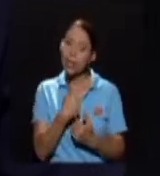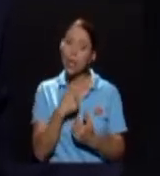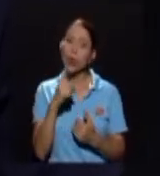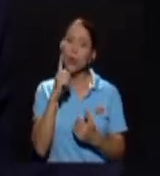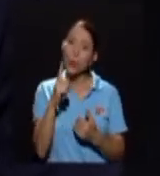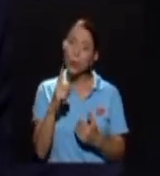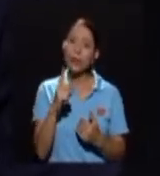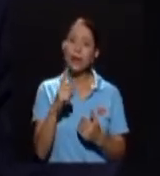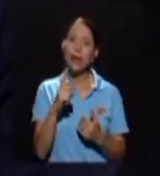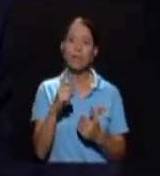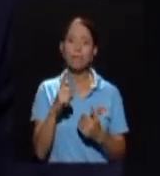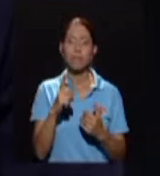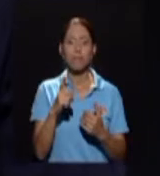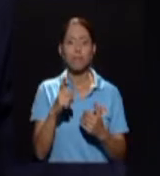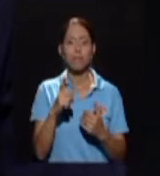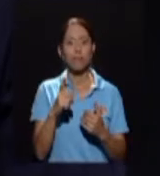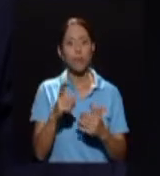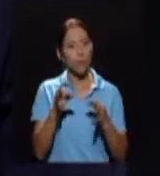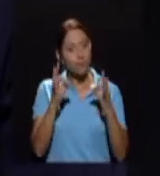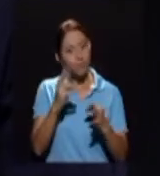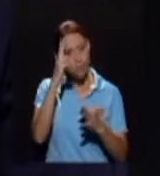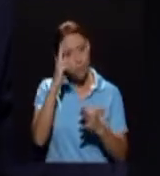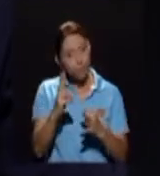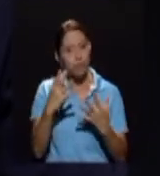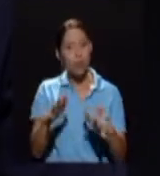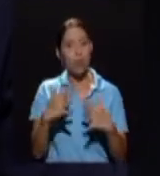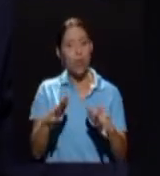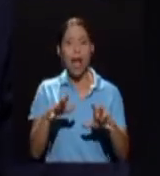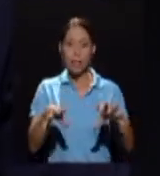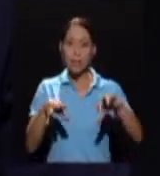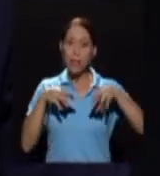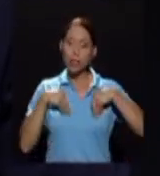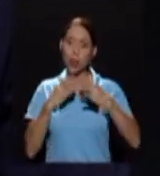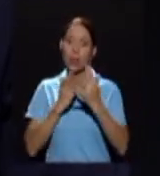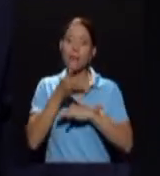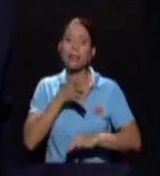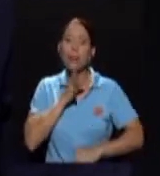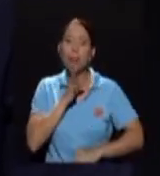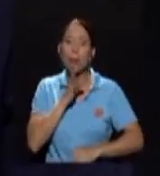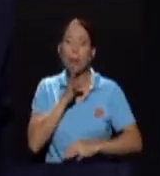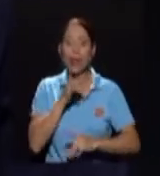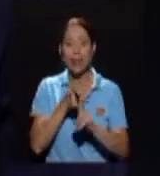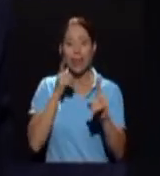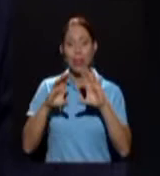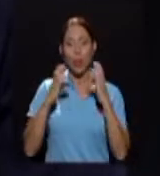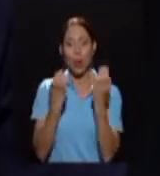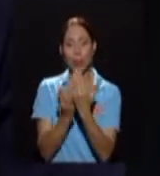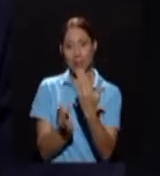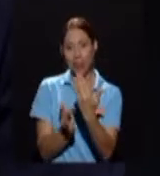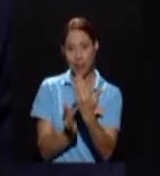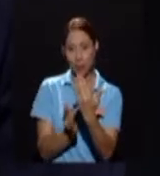beneplácito de aceptación verbal por parte del comité técnico, un adelanto